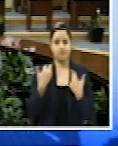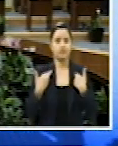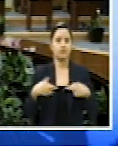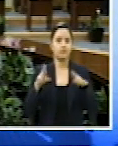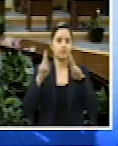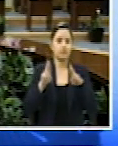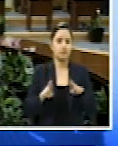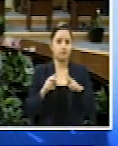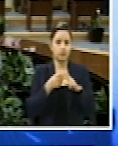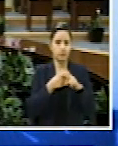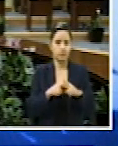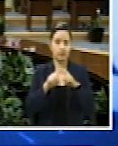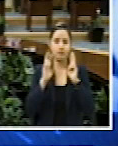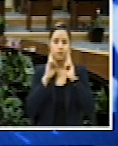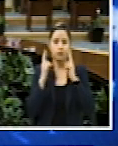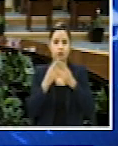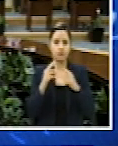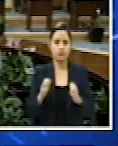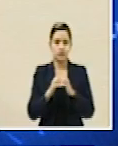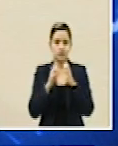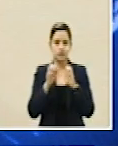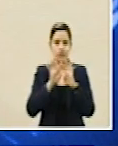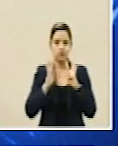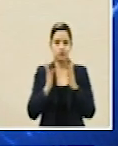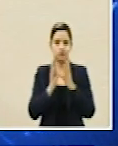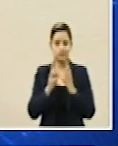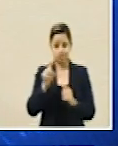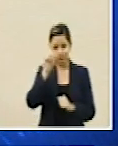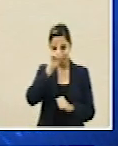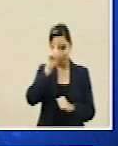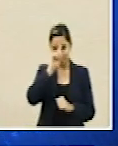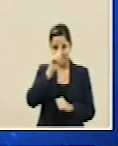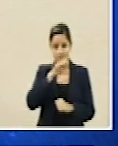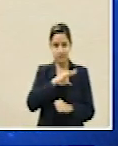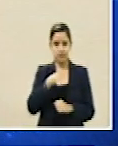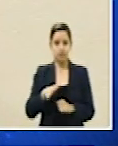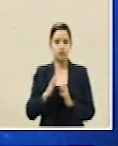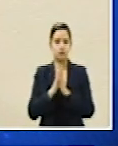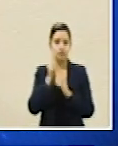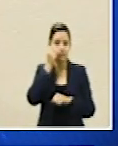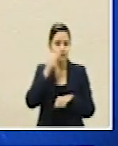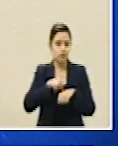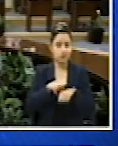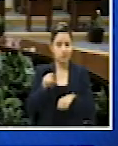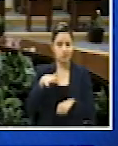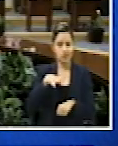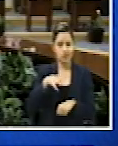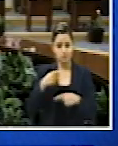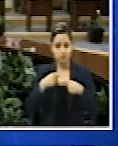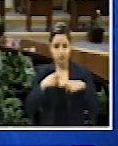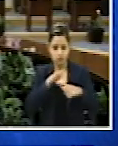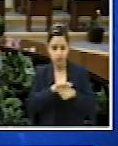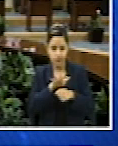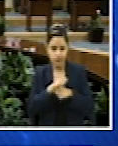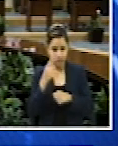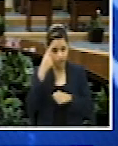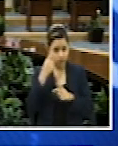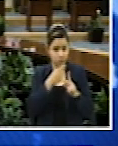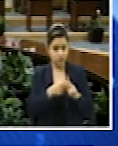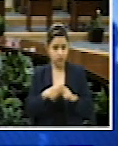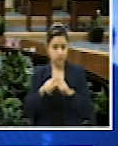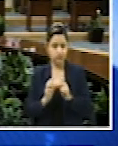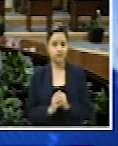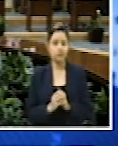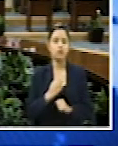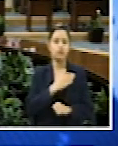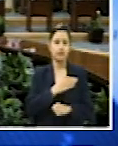que el INE sí estuvo solicitando recursos a la Cámara de Diputados, pero la Cámara de Diputados, como sabemos, simplemente no